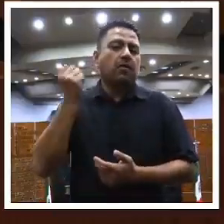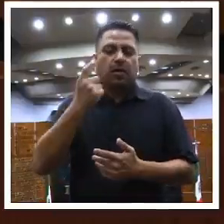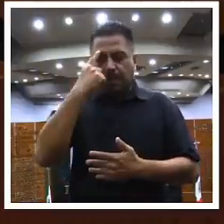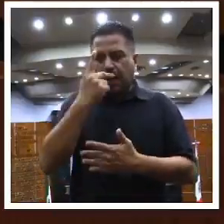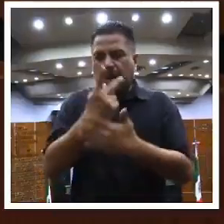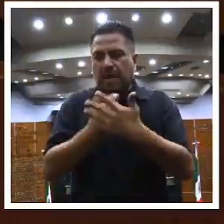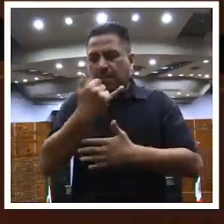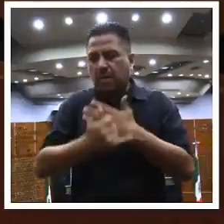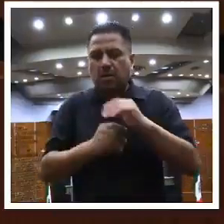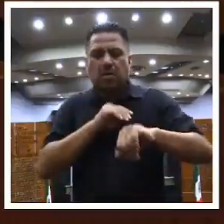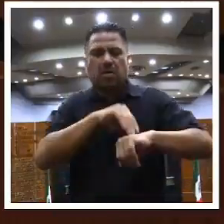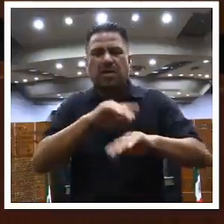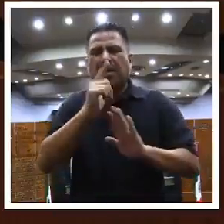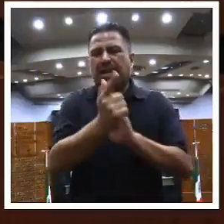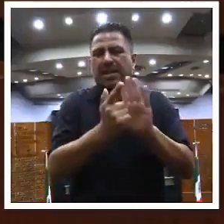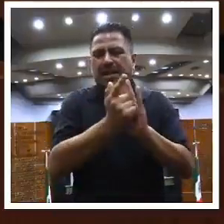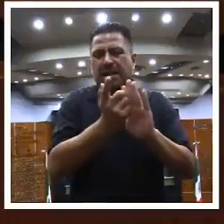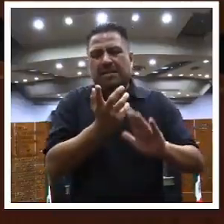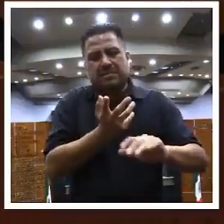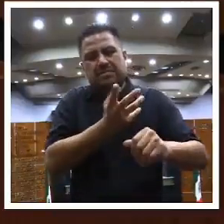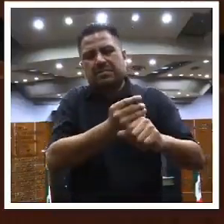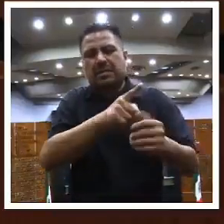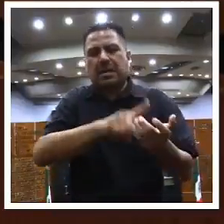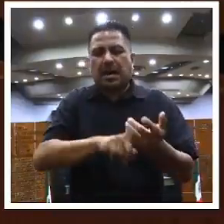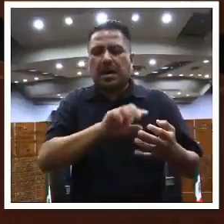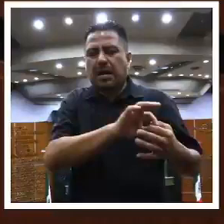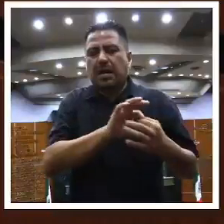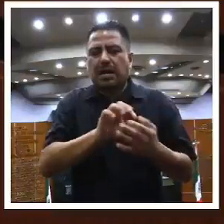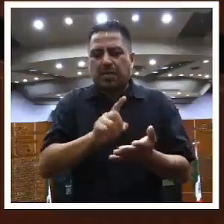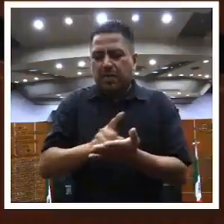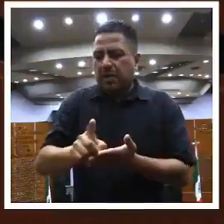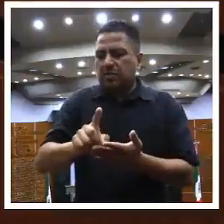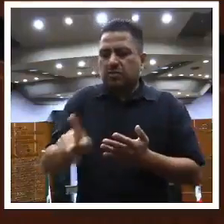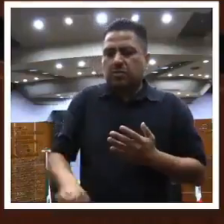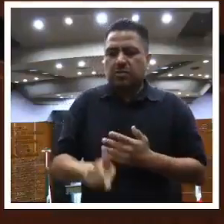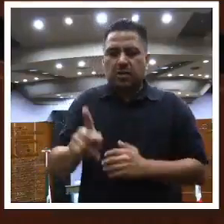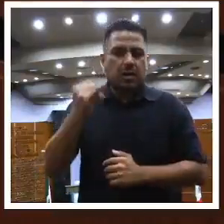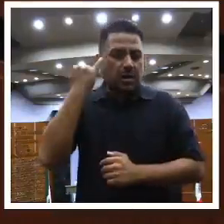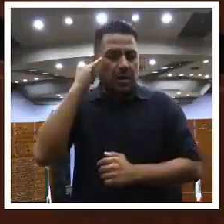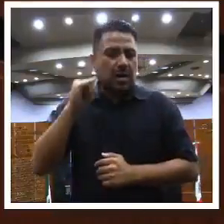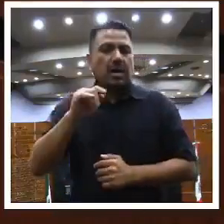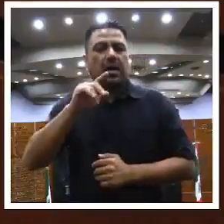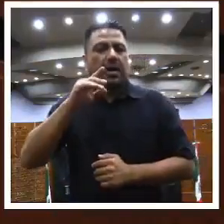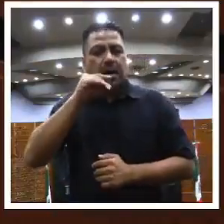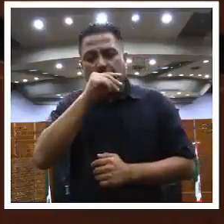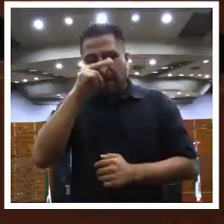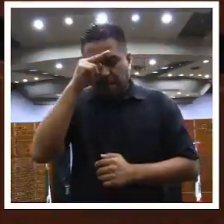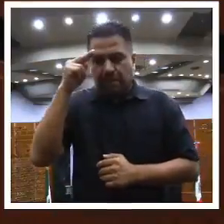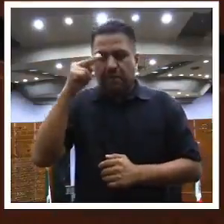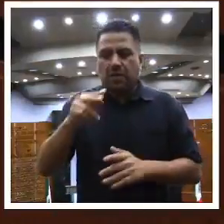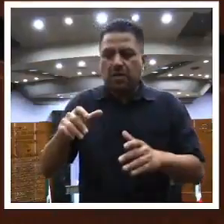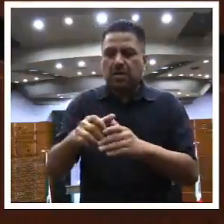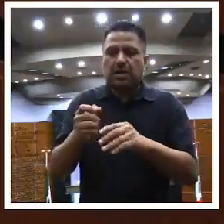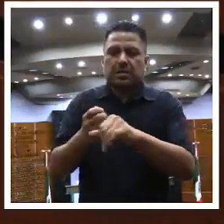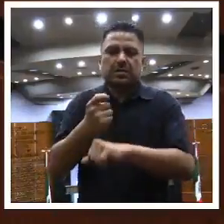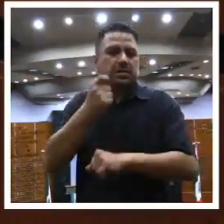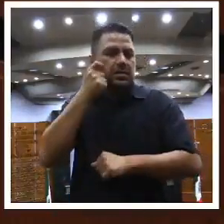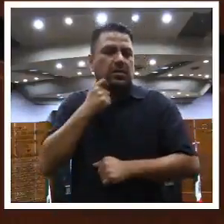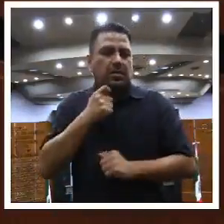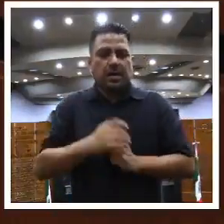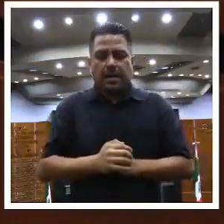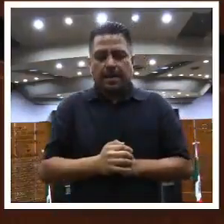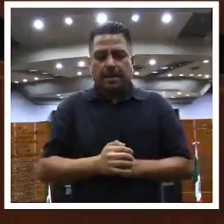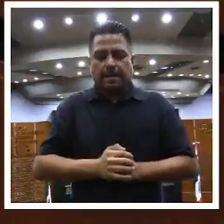de reforma constitucional y legal en relación a los derechos de los pueblos y comunidades indígenas y afromexicanos del Estado de